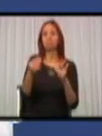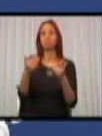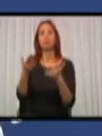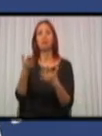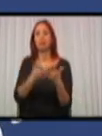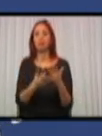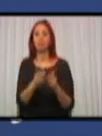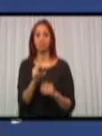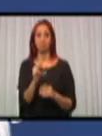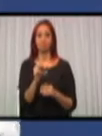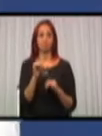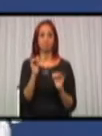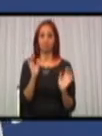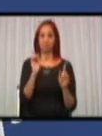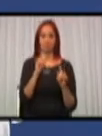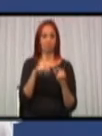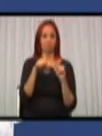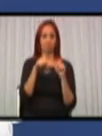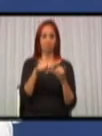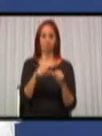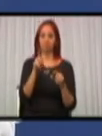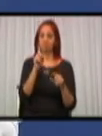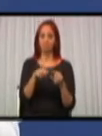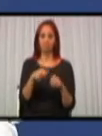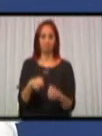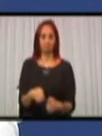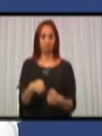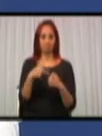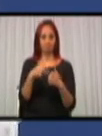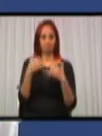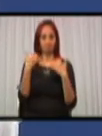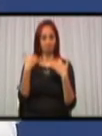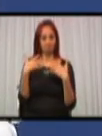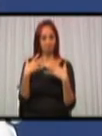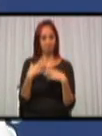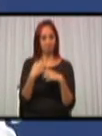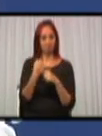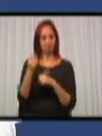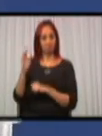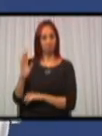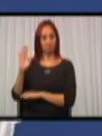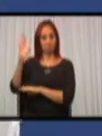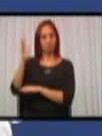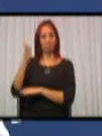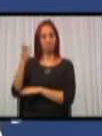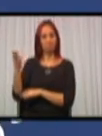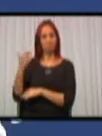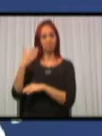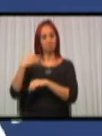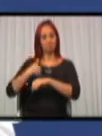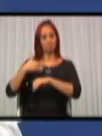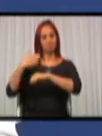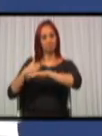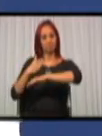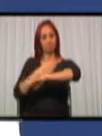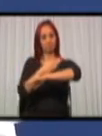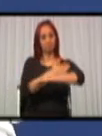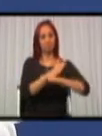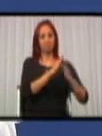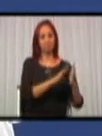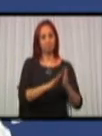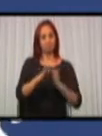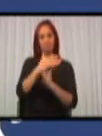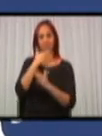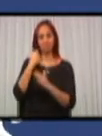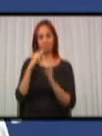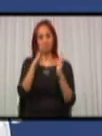No se va, eso ya no puede seguir ni puede existir. Lo que vamos a hacer y nos comprometemos es a tener una mejor planificación, una